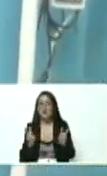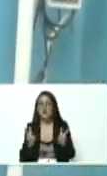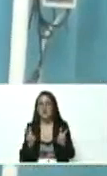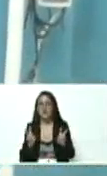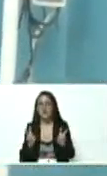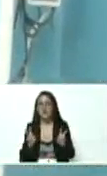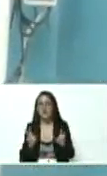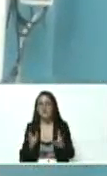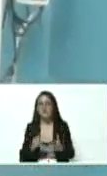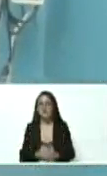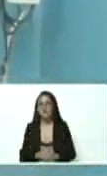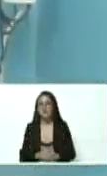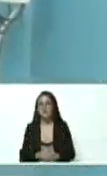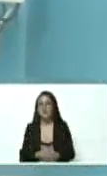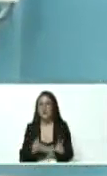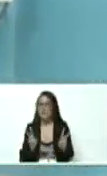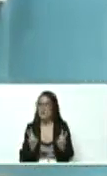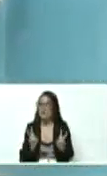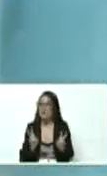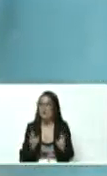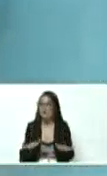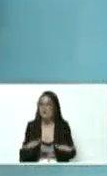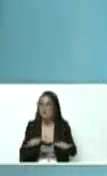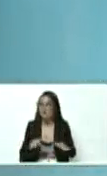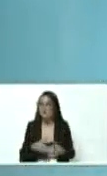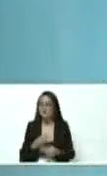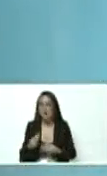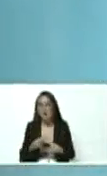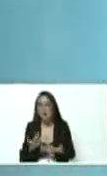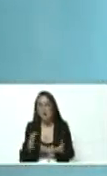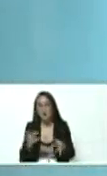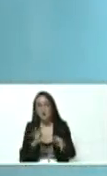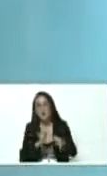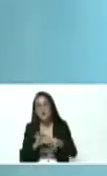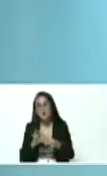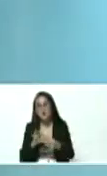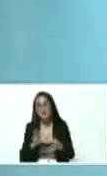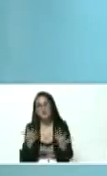que quede de paquete. ¿Y cómo lo estamos haciendo? Con la unión y